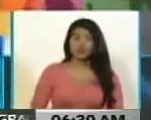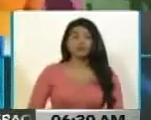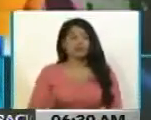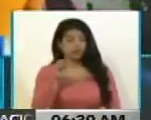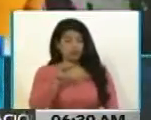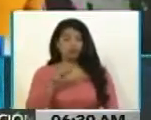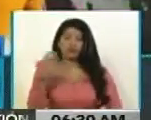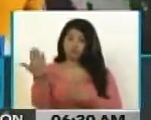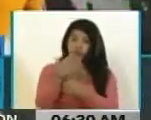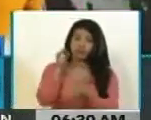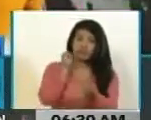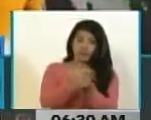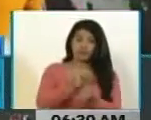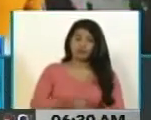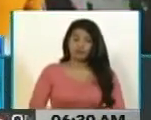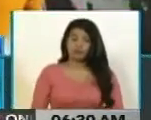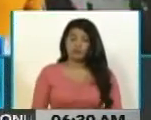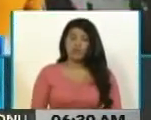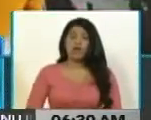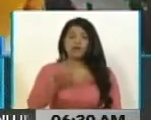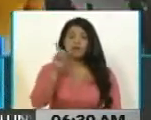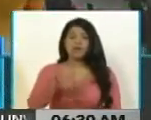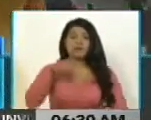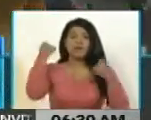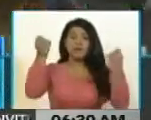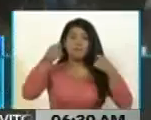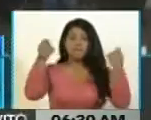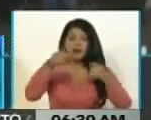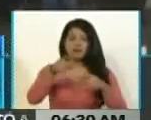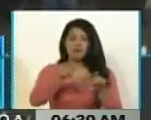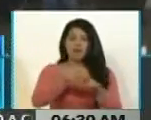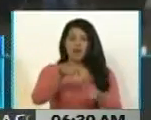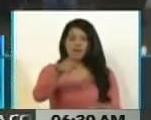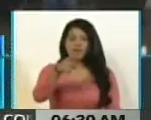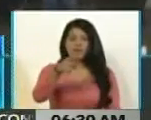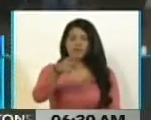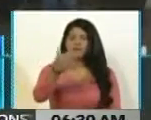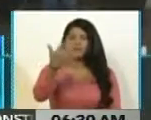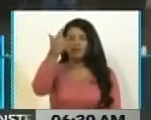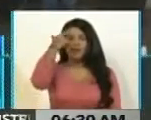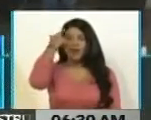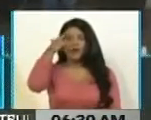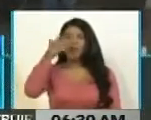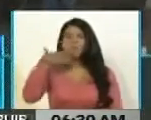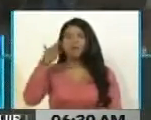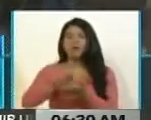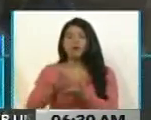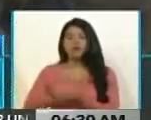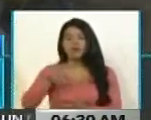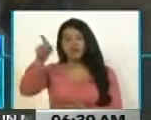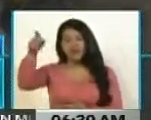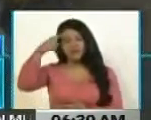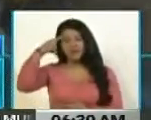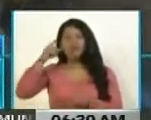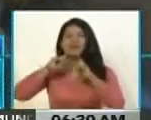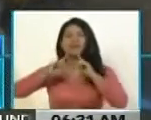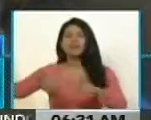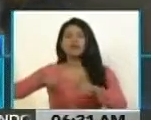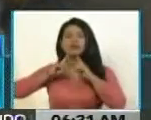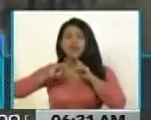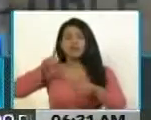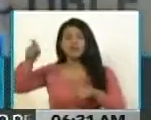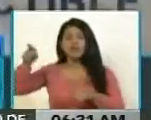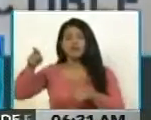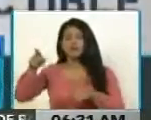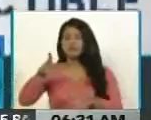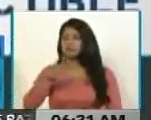preso. Pintas como campañas como las que hicimos con las fosas comunes de La Peste. En La Peste se desentierra la verdad.